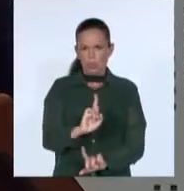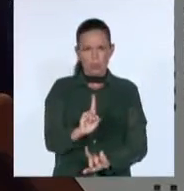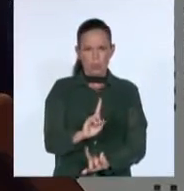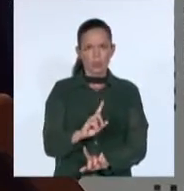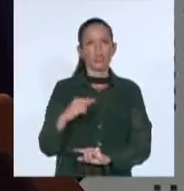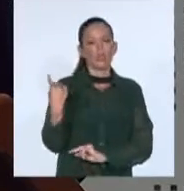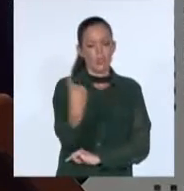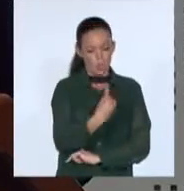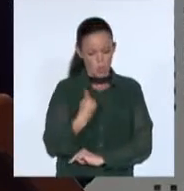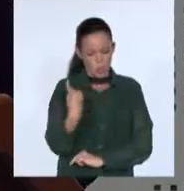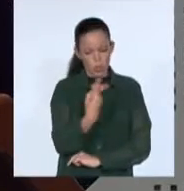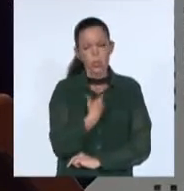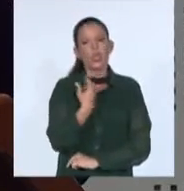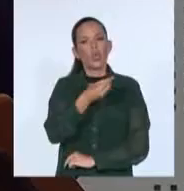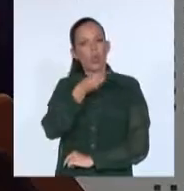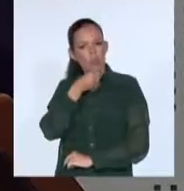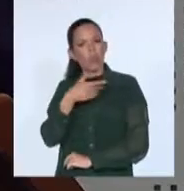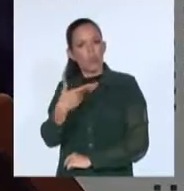enfrentarlo.